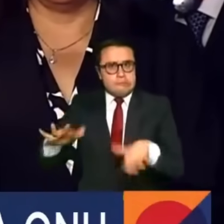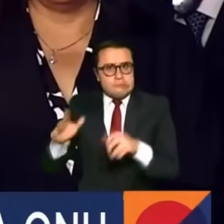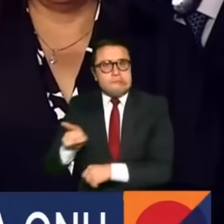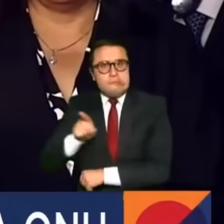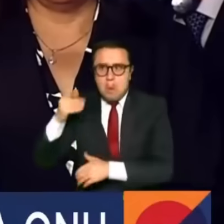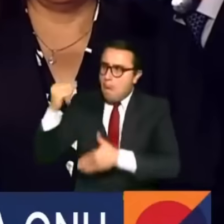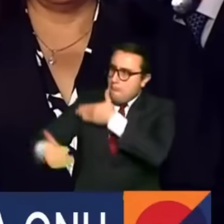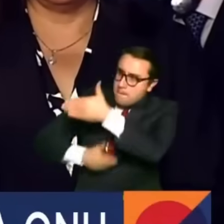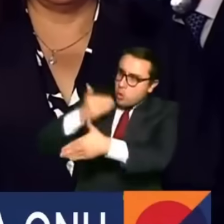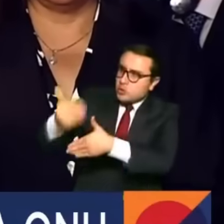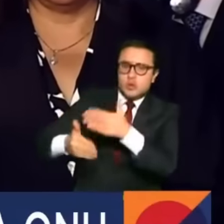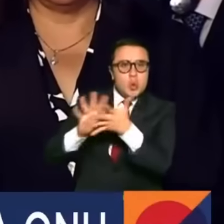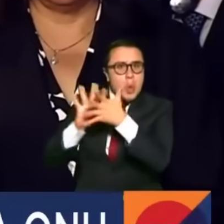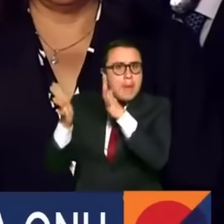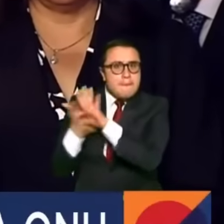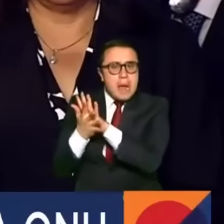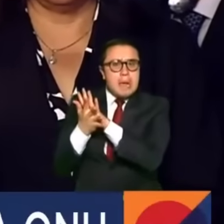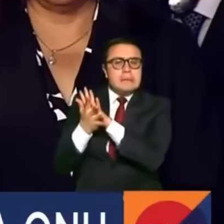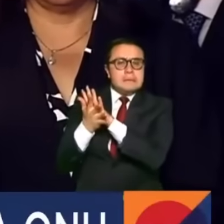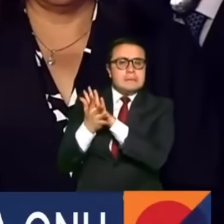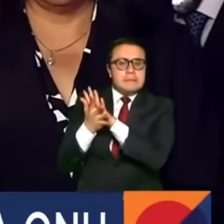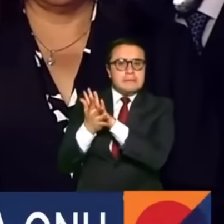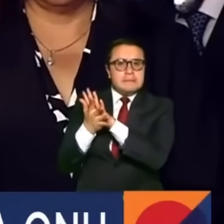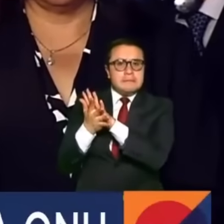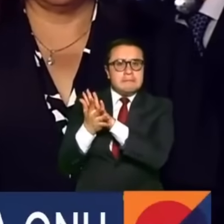de paz más